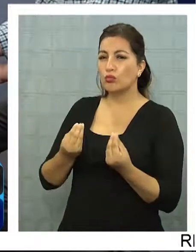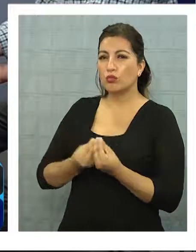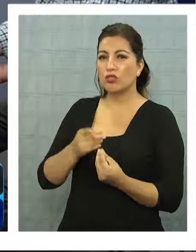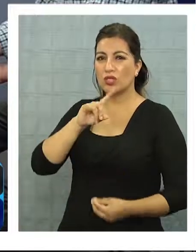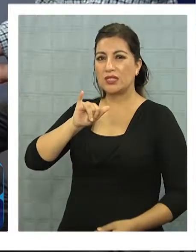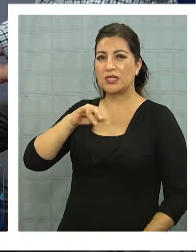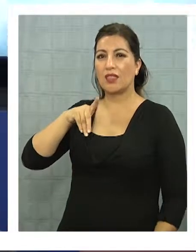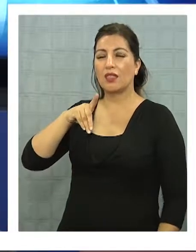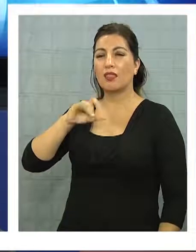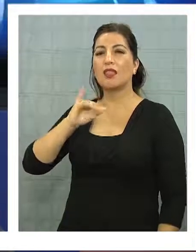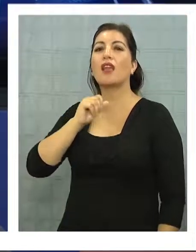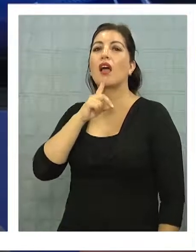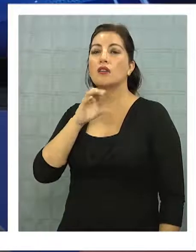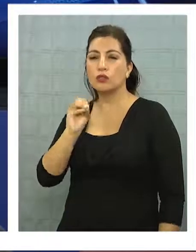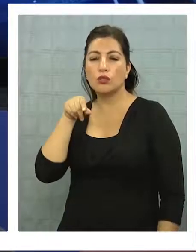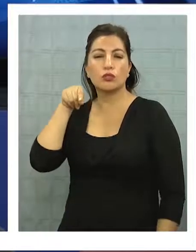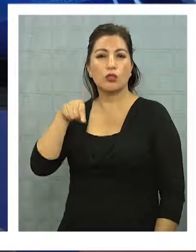quisiera